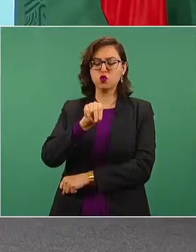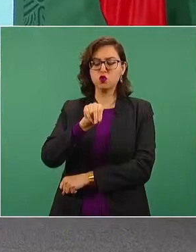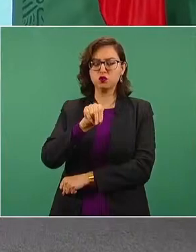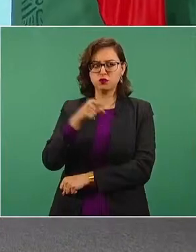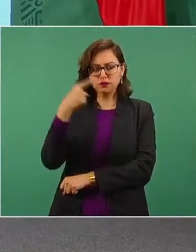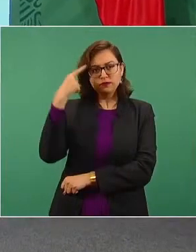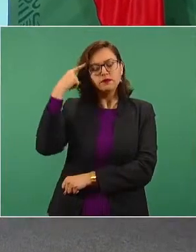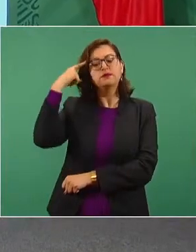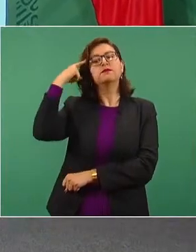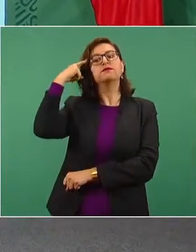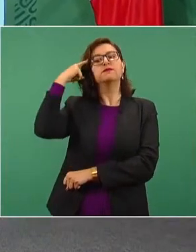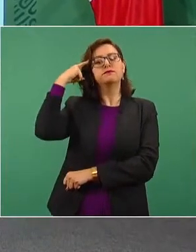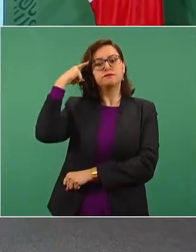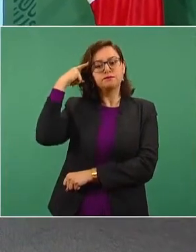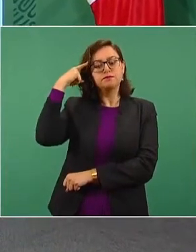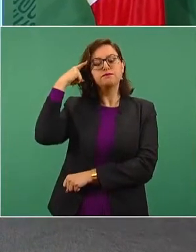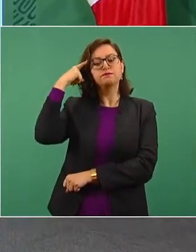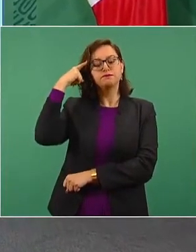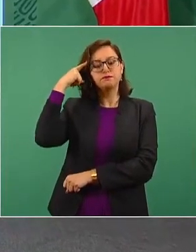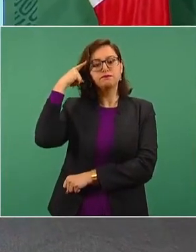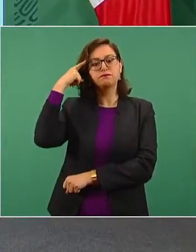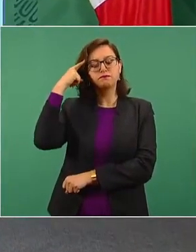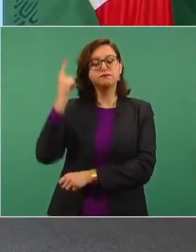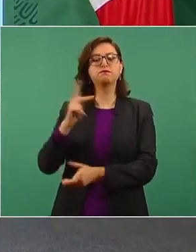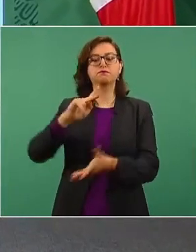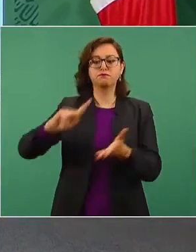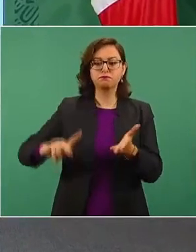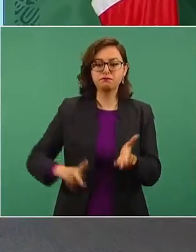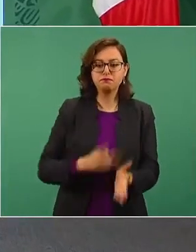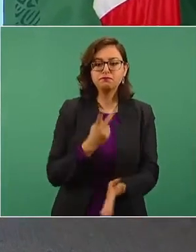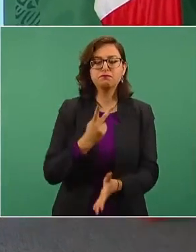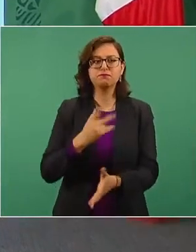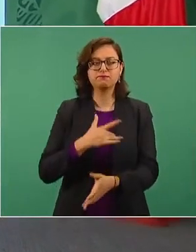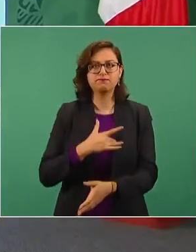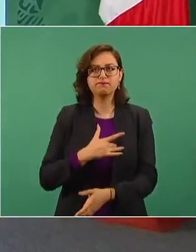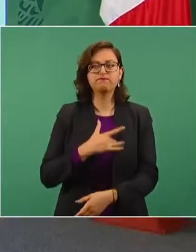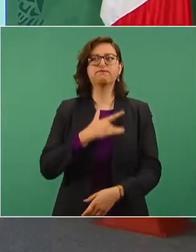refrendar el compromiso de todos